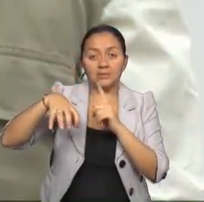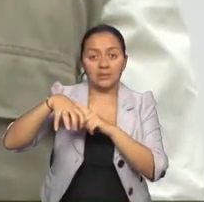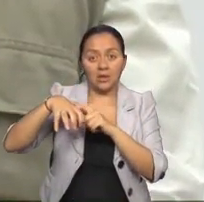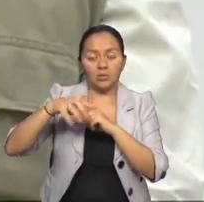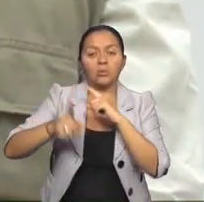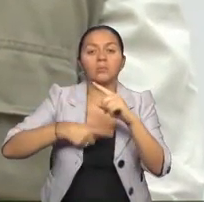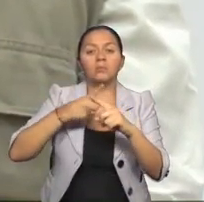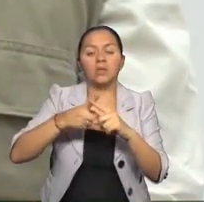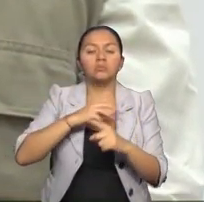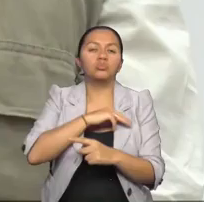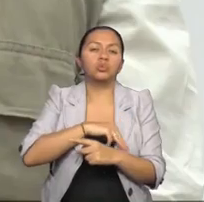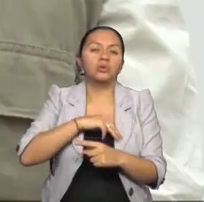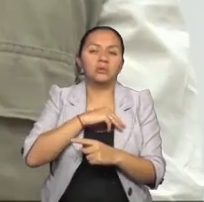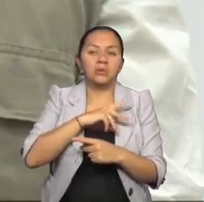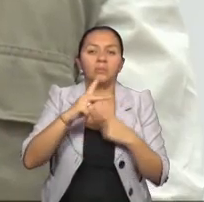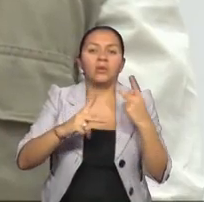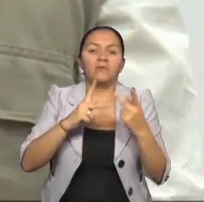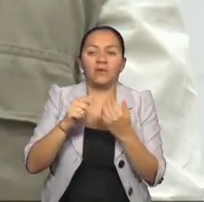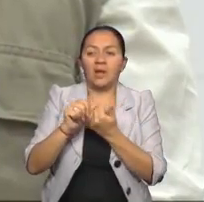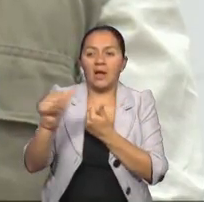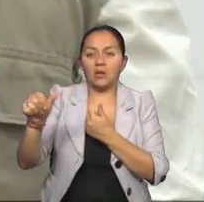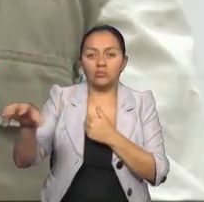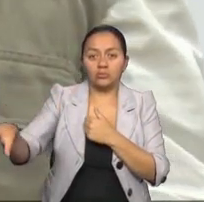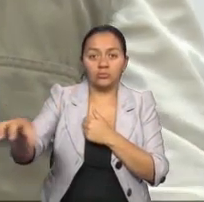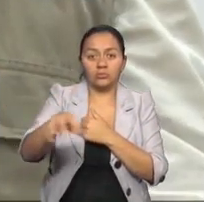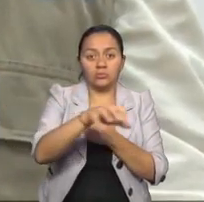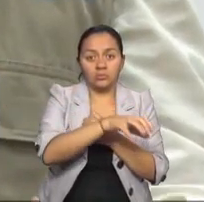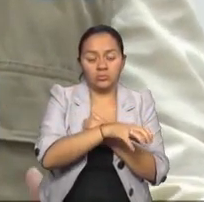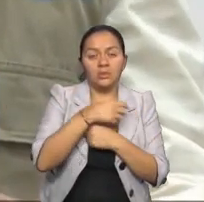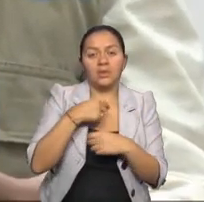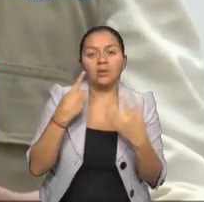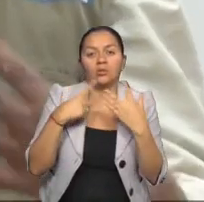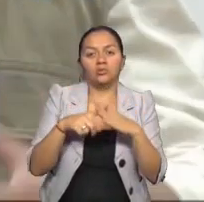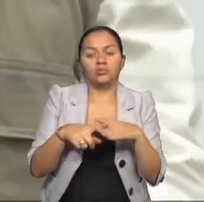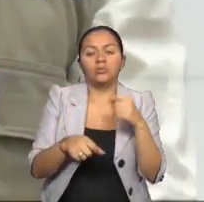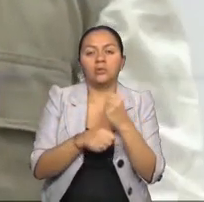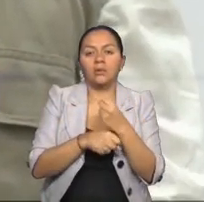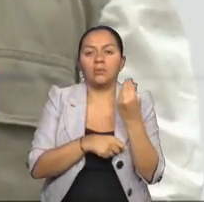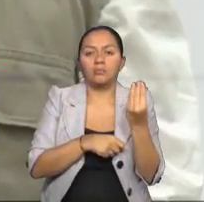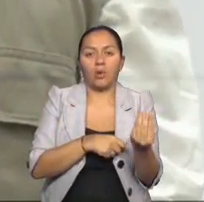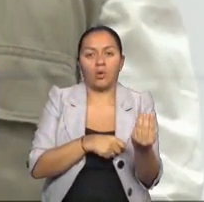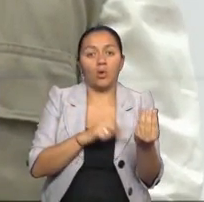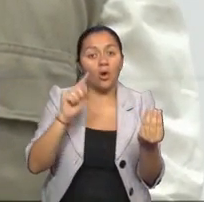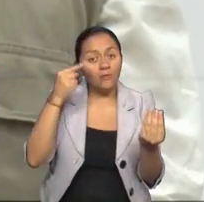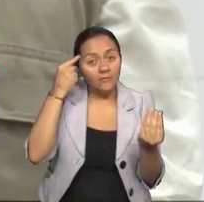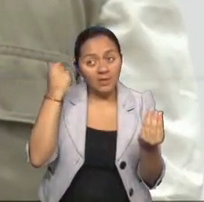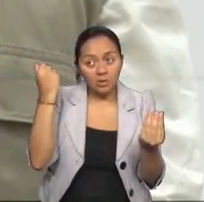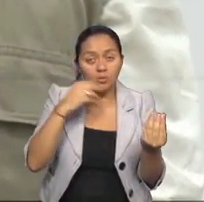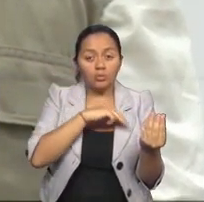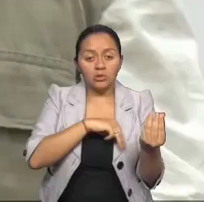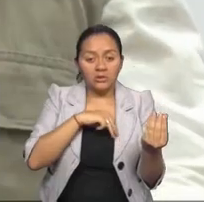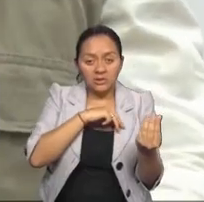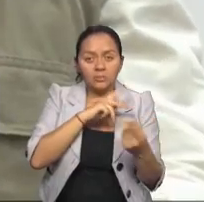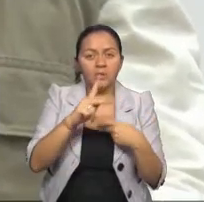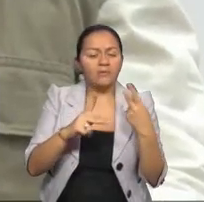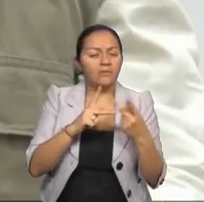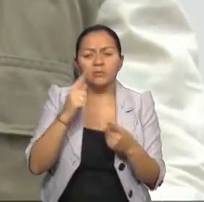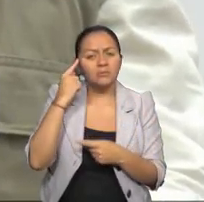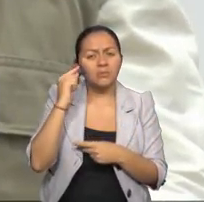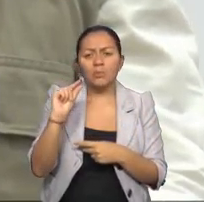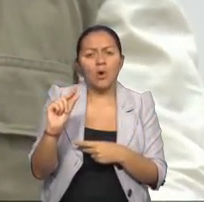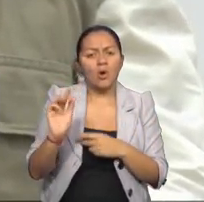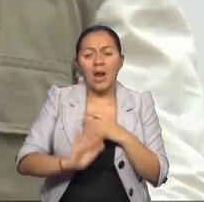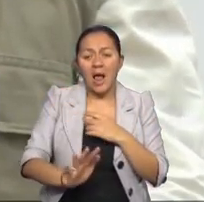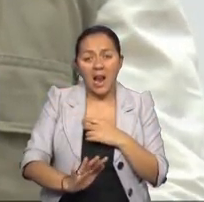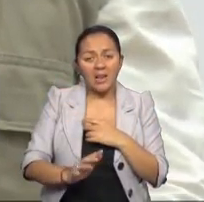lejanos poco ha trabajado el tema de inclusión incluso los gobernantes poco conocen de inclusión pero podríamos